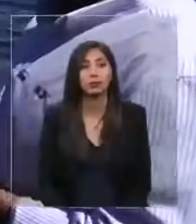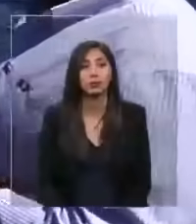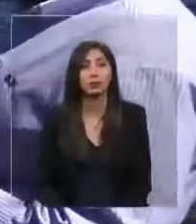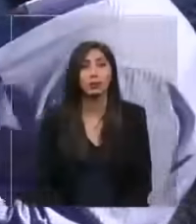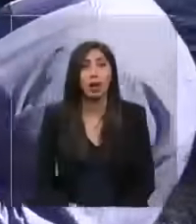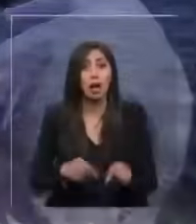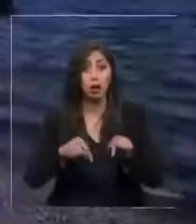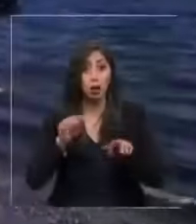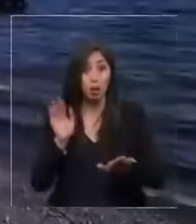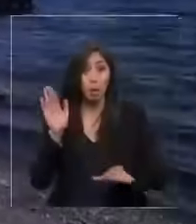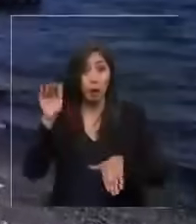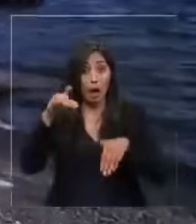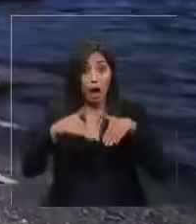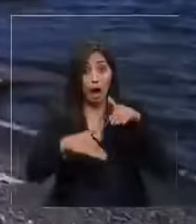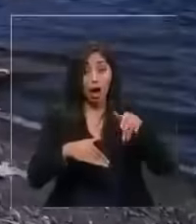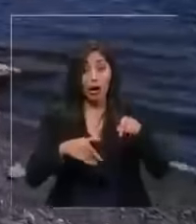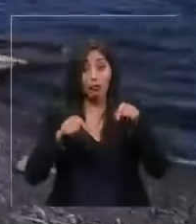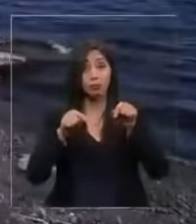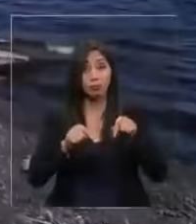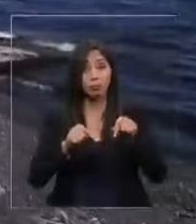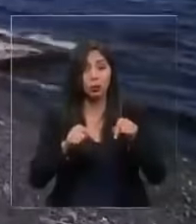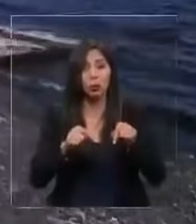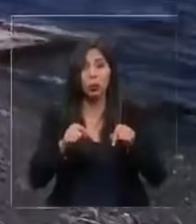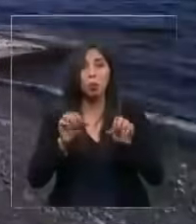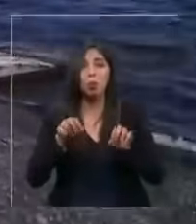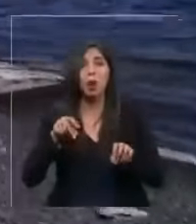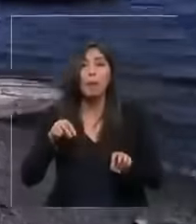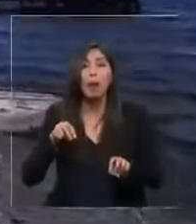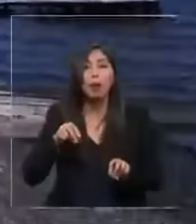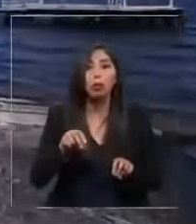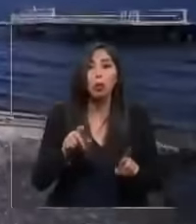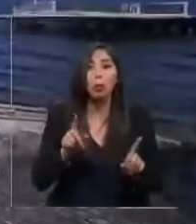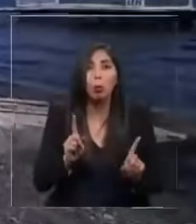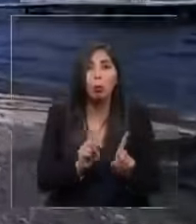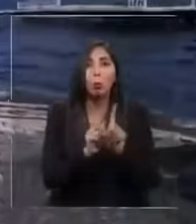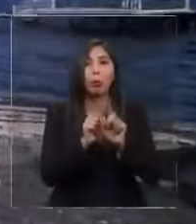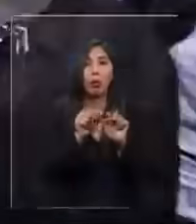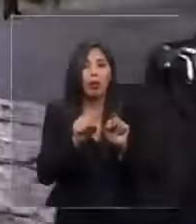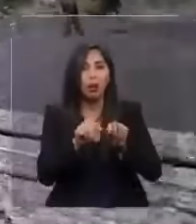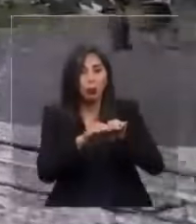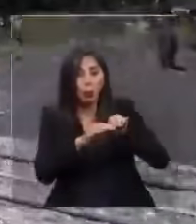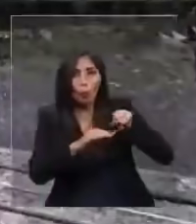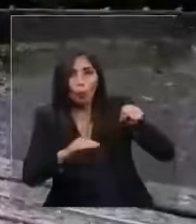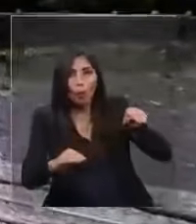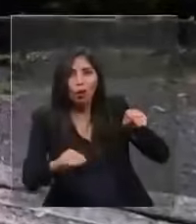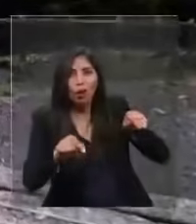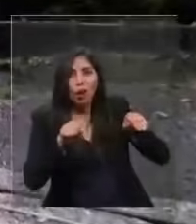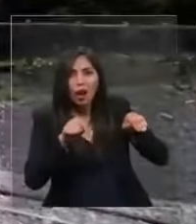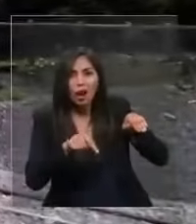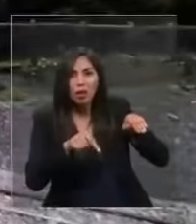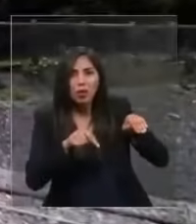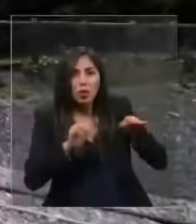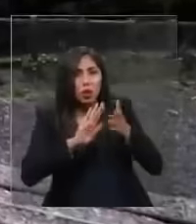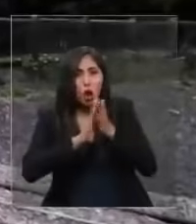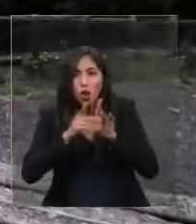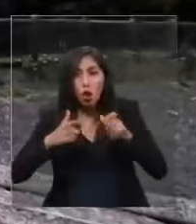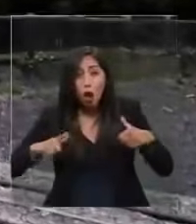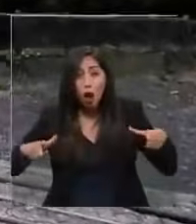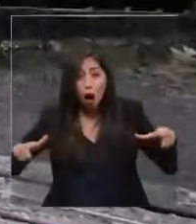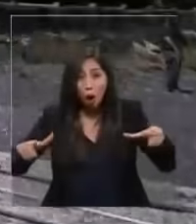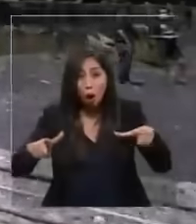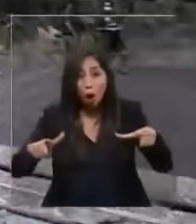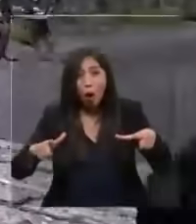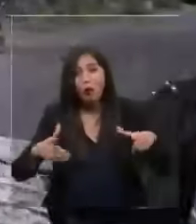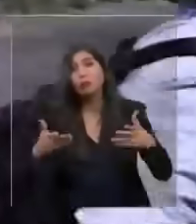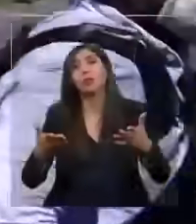Esto es playa, ¿no? Y se encuentra con cuestiones como esta. ¿Esto es regular? En todos los lagos de Chile tú podrías tener esto, pero para